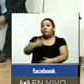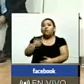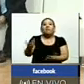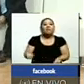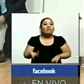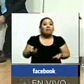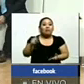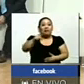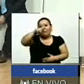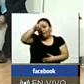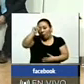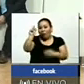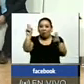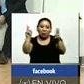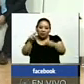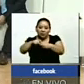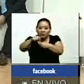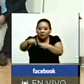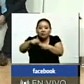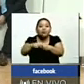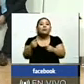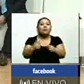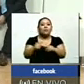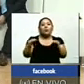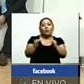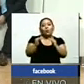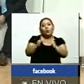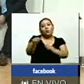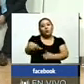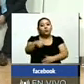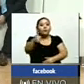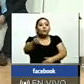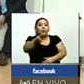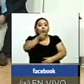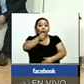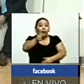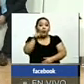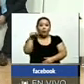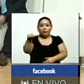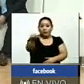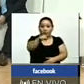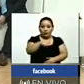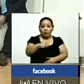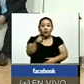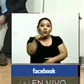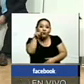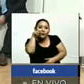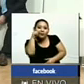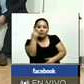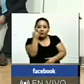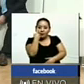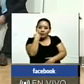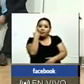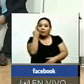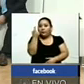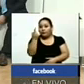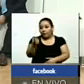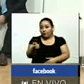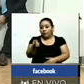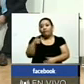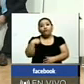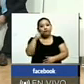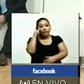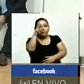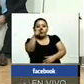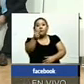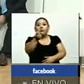caso del agro con su sección, pero también de otras noticias, parte de lo que usted, amigo televidente, o con lo que usted, amigo televidente, se